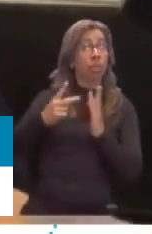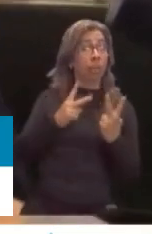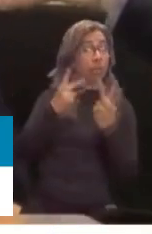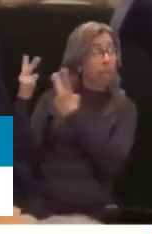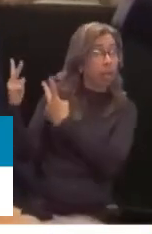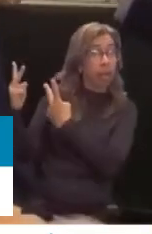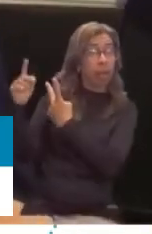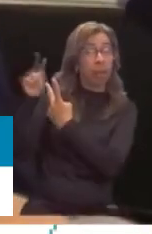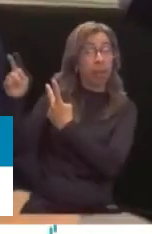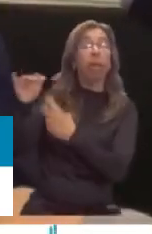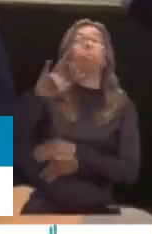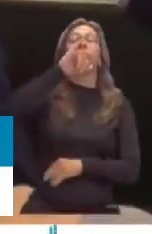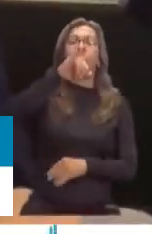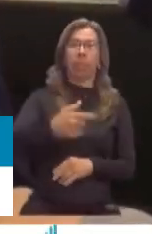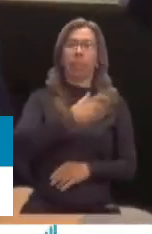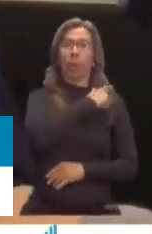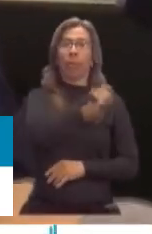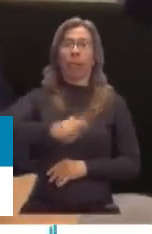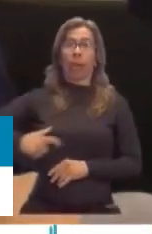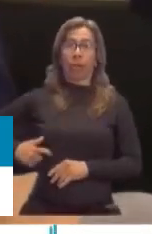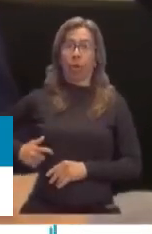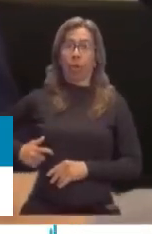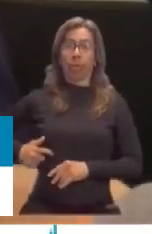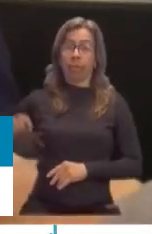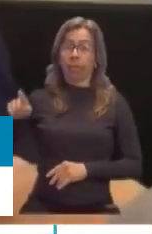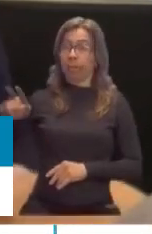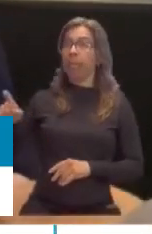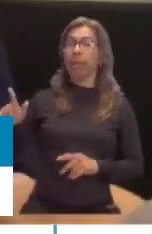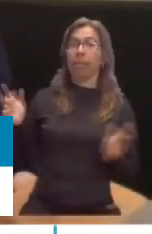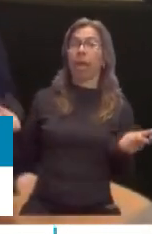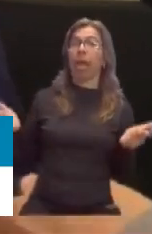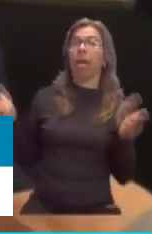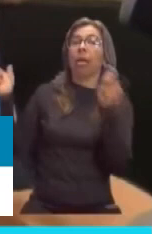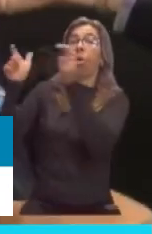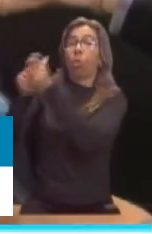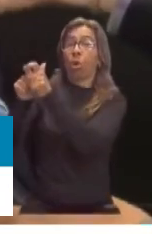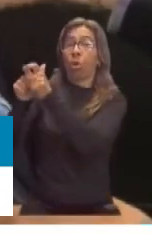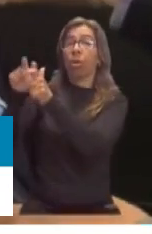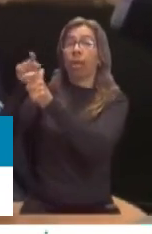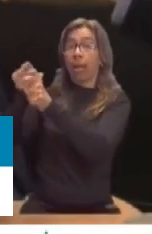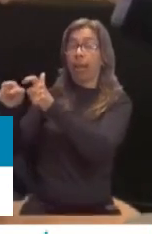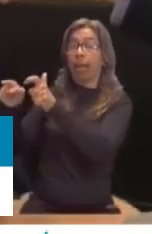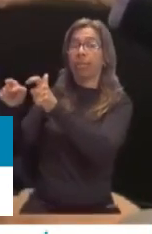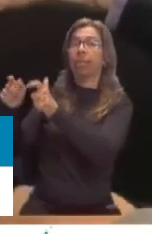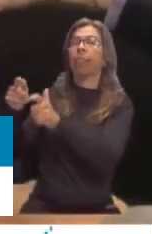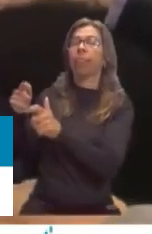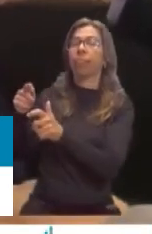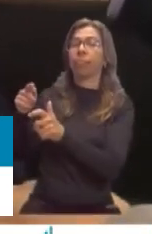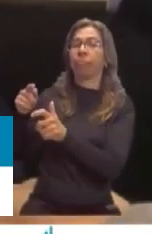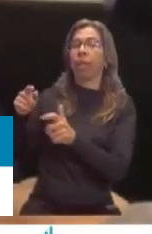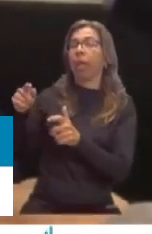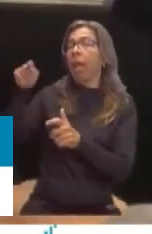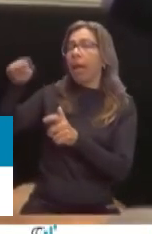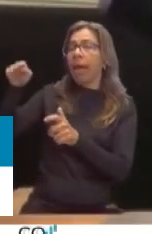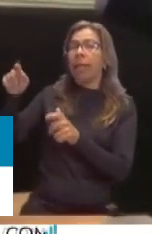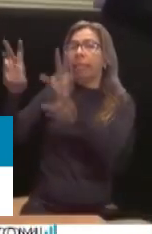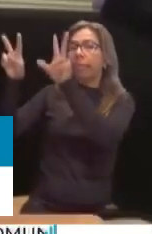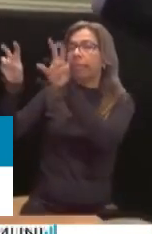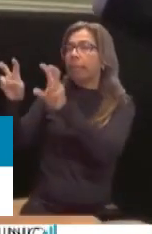una reunión con gobernadores de la Liga de Gobernadores en Consejo Federal de Inversiones. También vamos